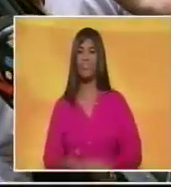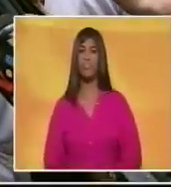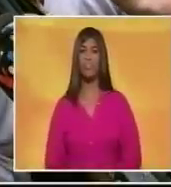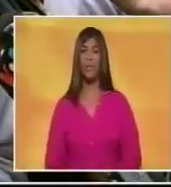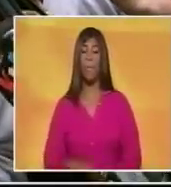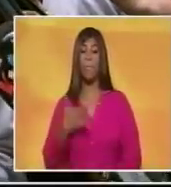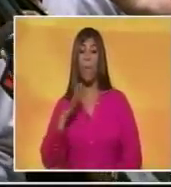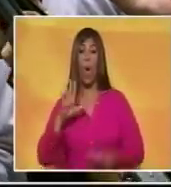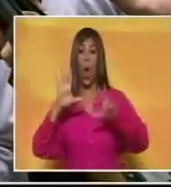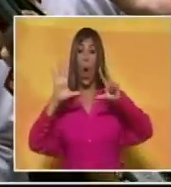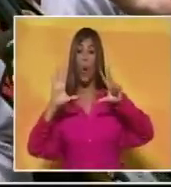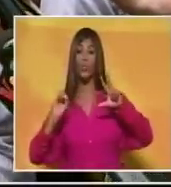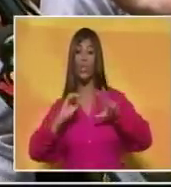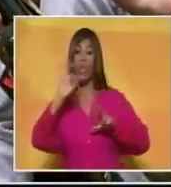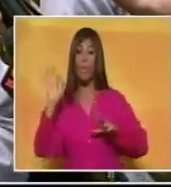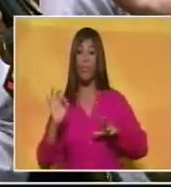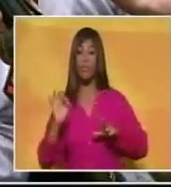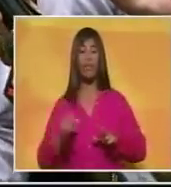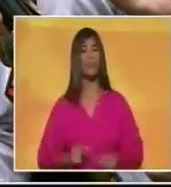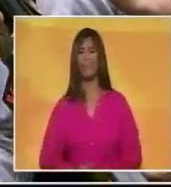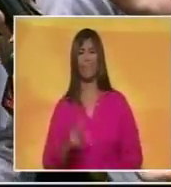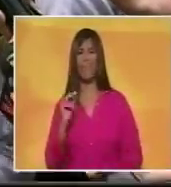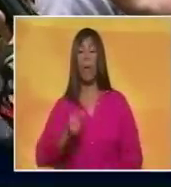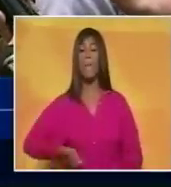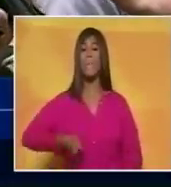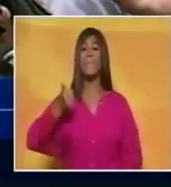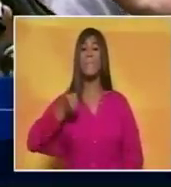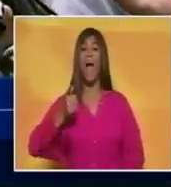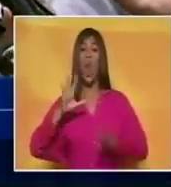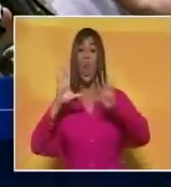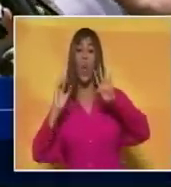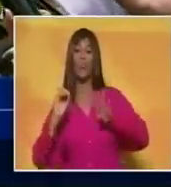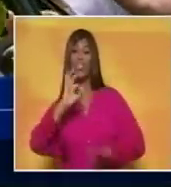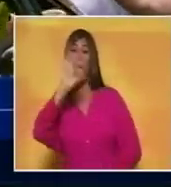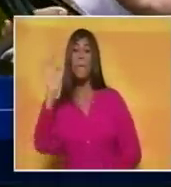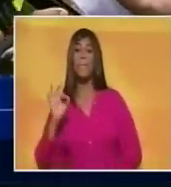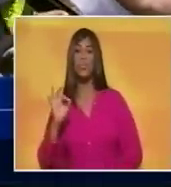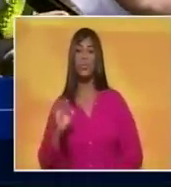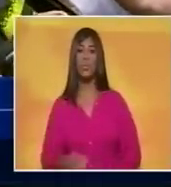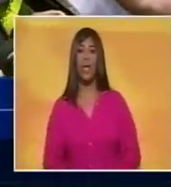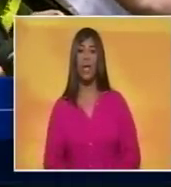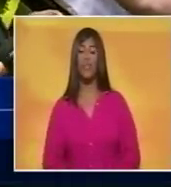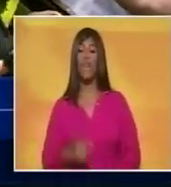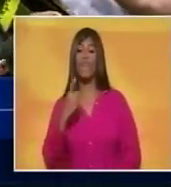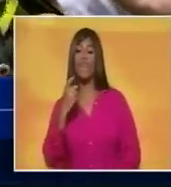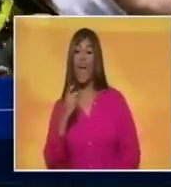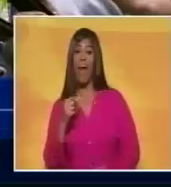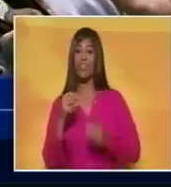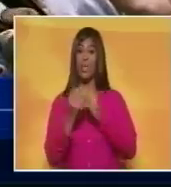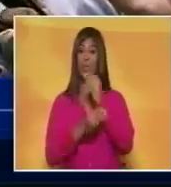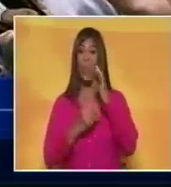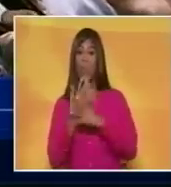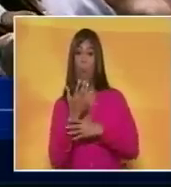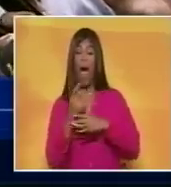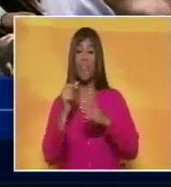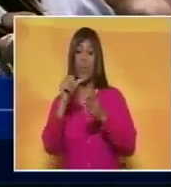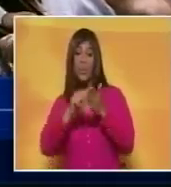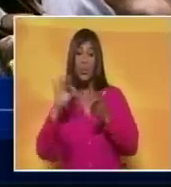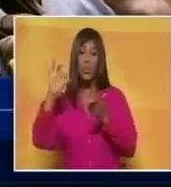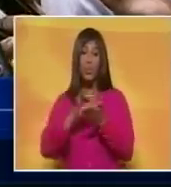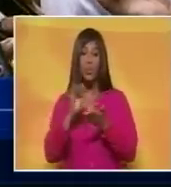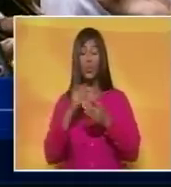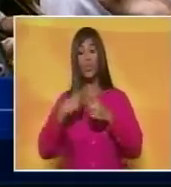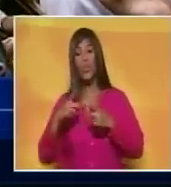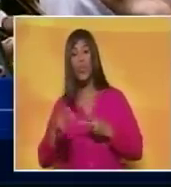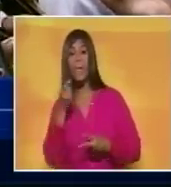un 80% como dicen por ahí, aquí hay un déficit del 90% de material médico quirúrgico, de insumos y de